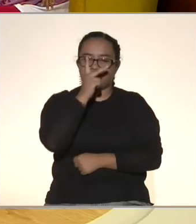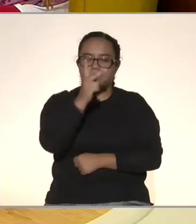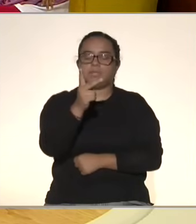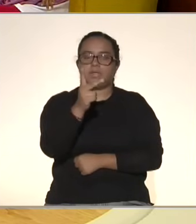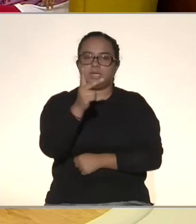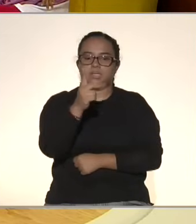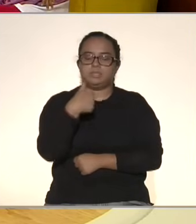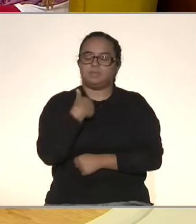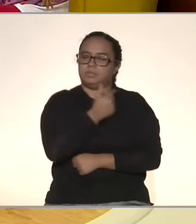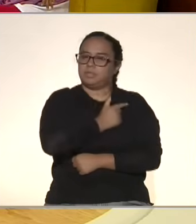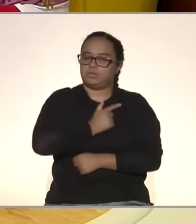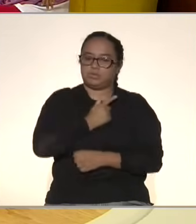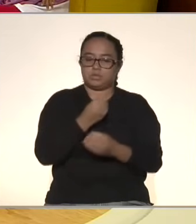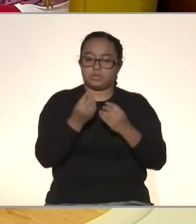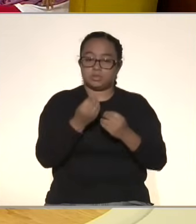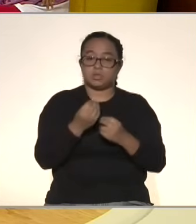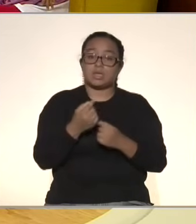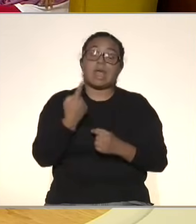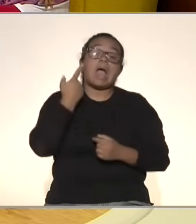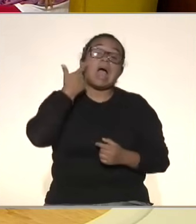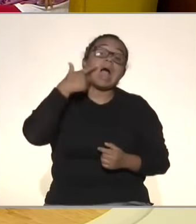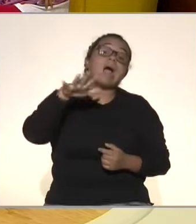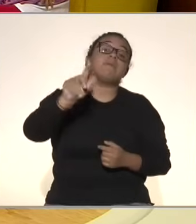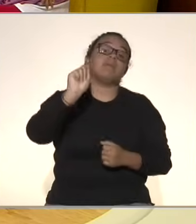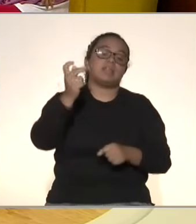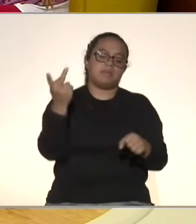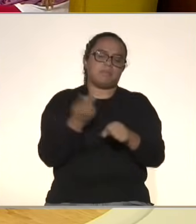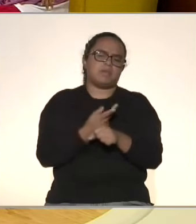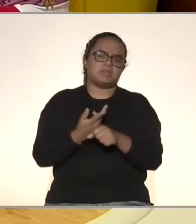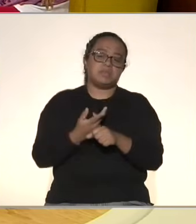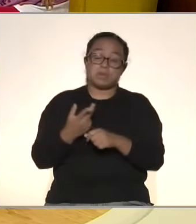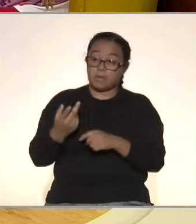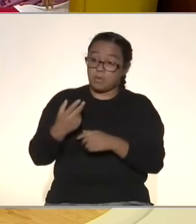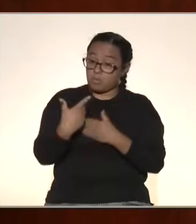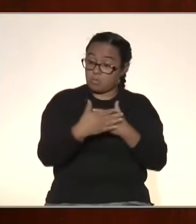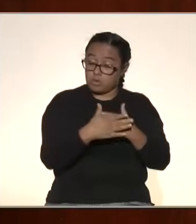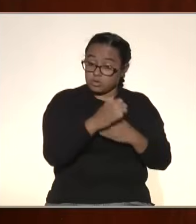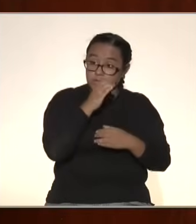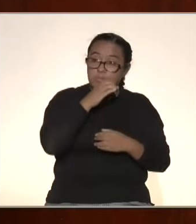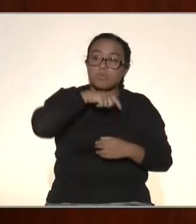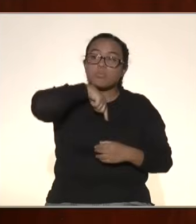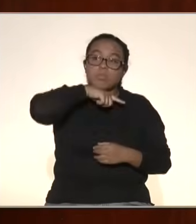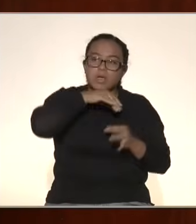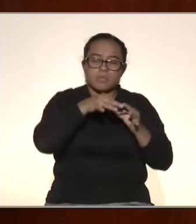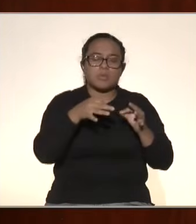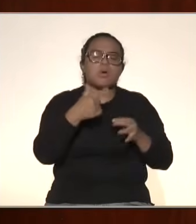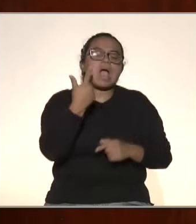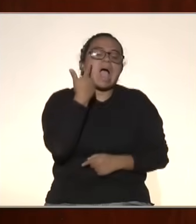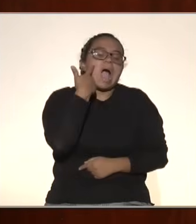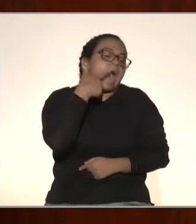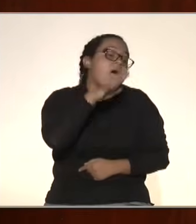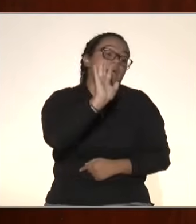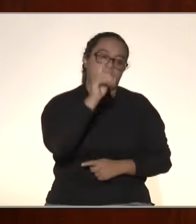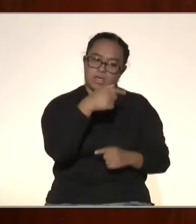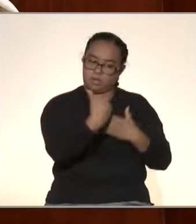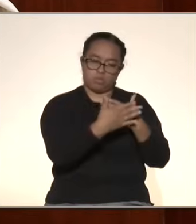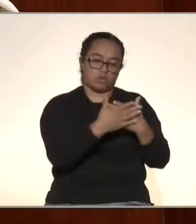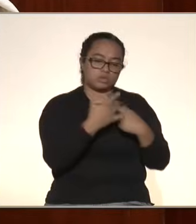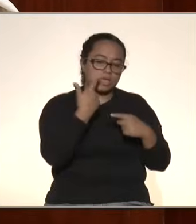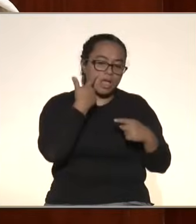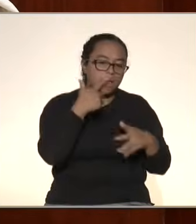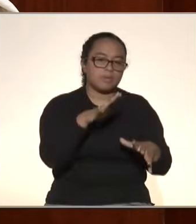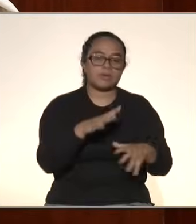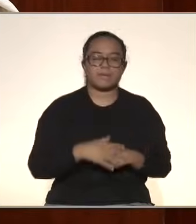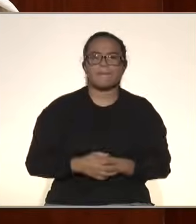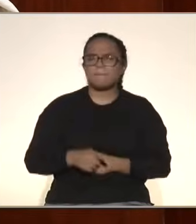ancla que me encanta es, y vamos viendo, ¿no? Exactamente. Pues vamos a cenar pavo y romerito, vamos viendo, ¿no? O ¿A qué puede te ser que